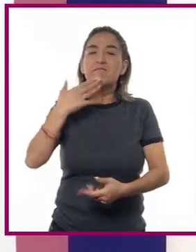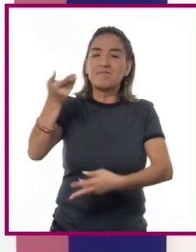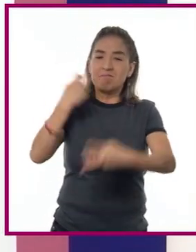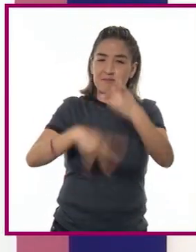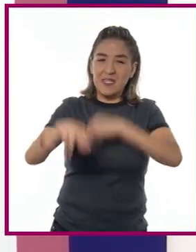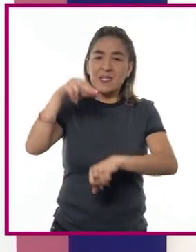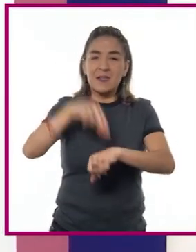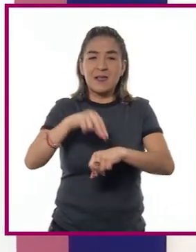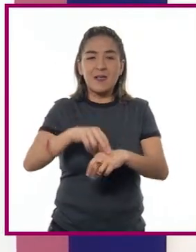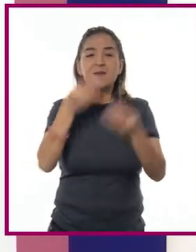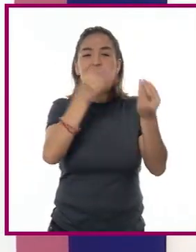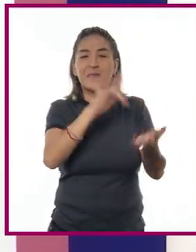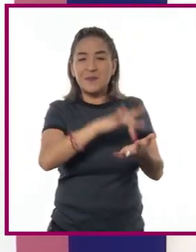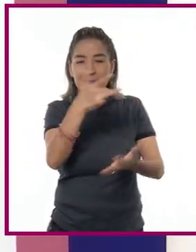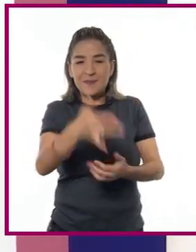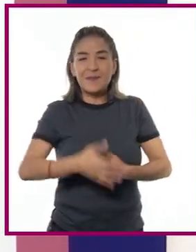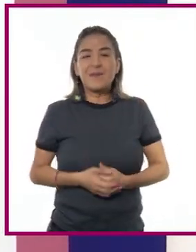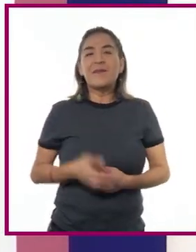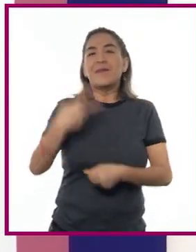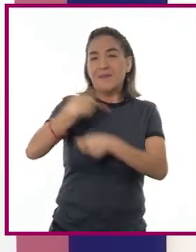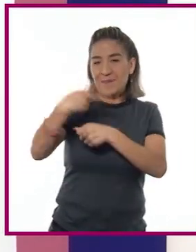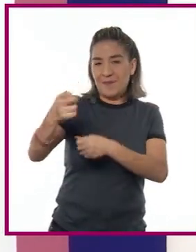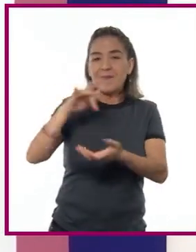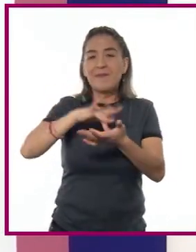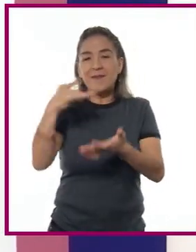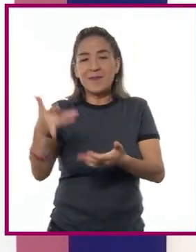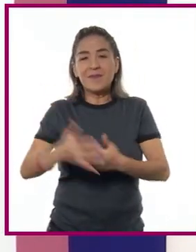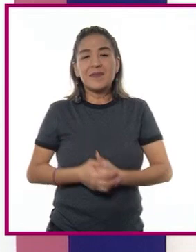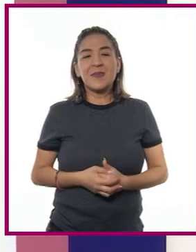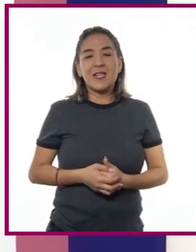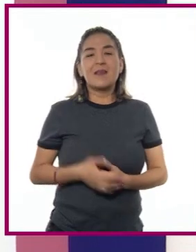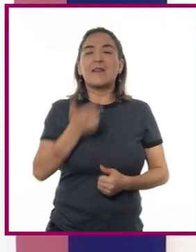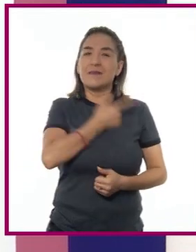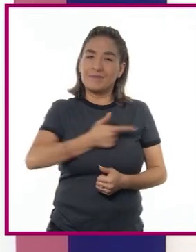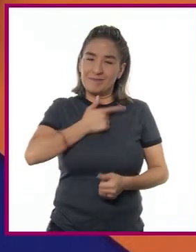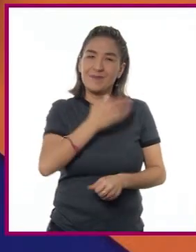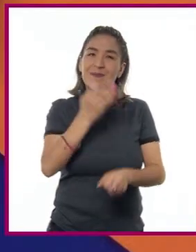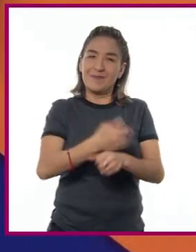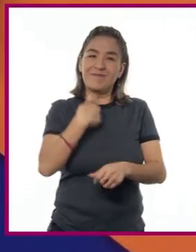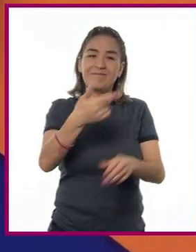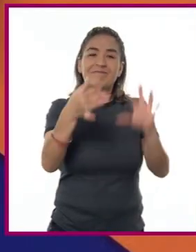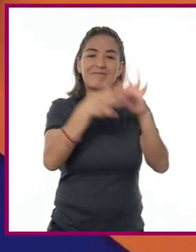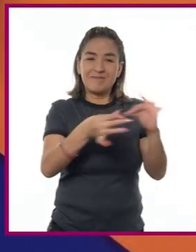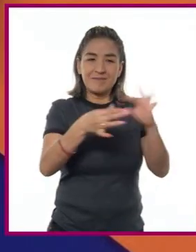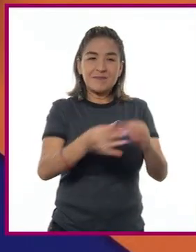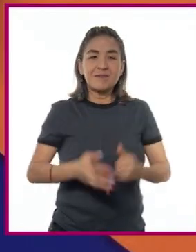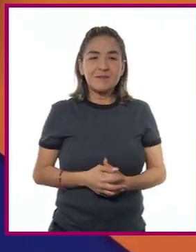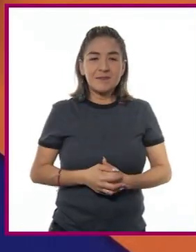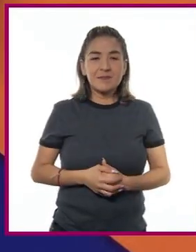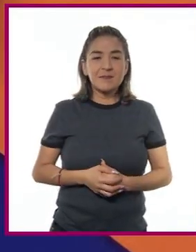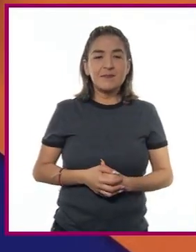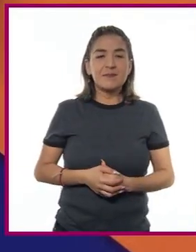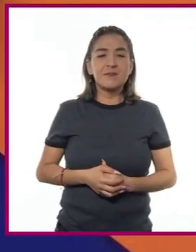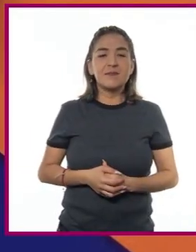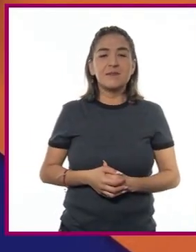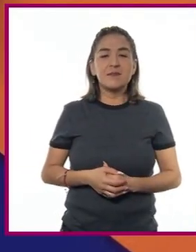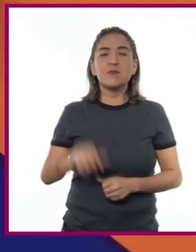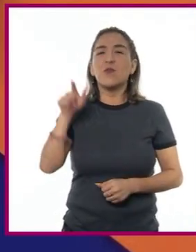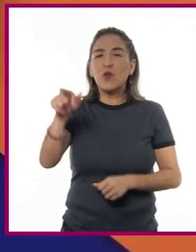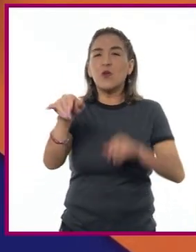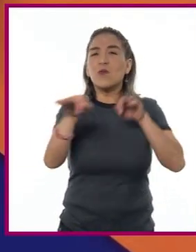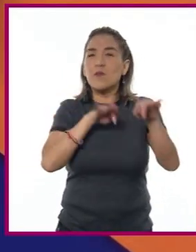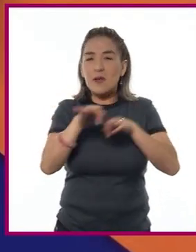doctora. Muchas gracias, Anel. Gracias por la invitación y con mucho gusto estoy aquí. Doctora Fabiola, por su